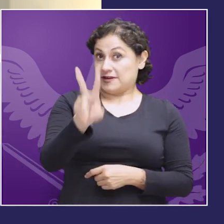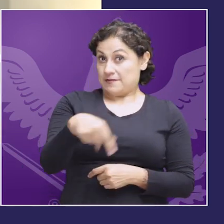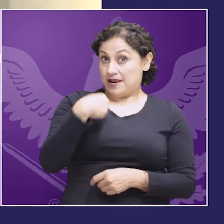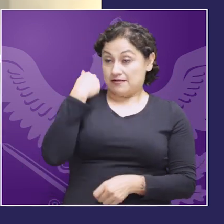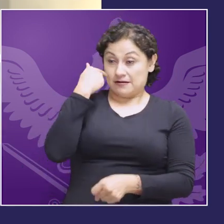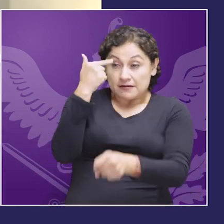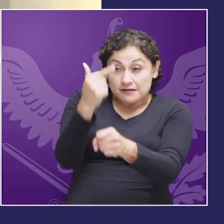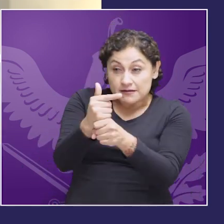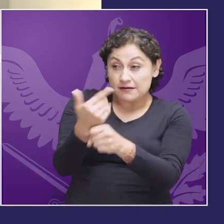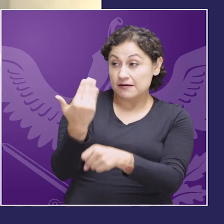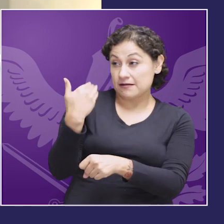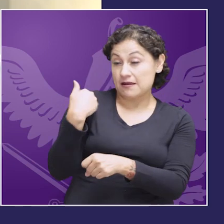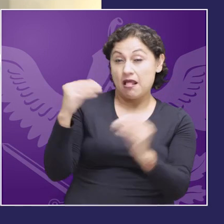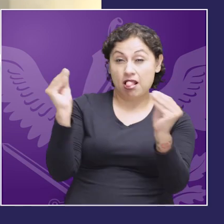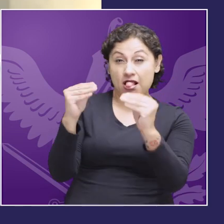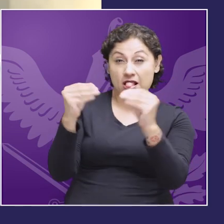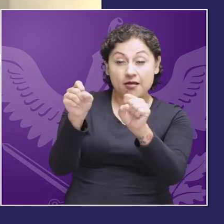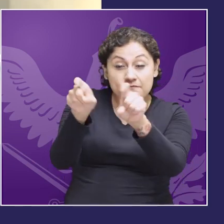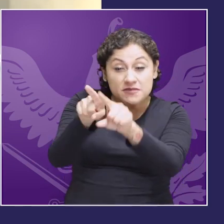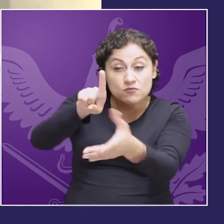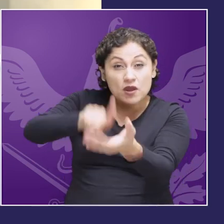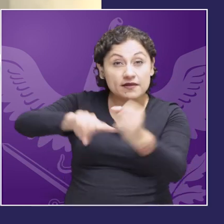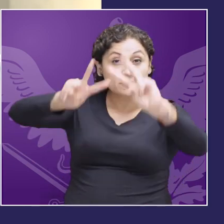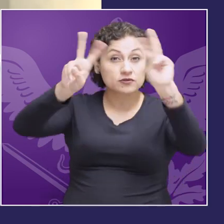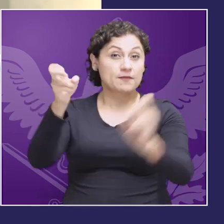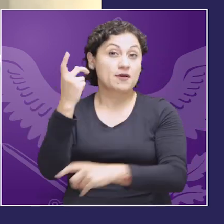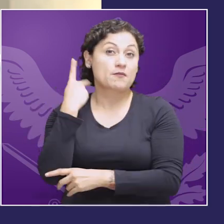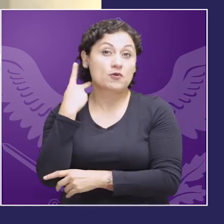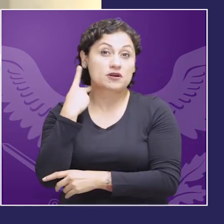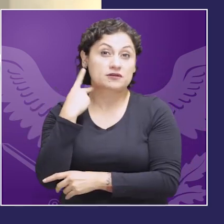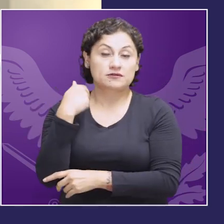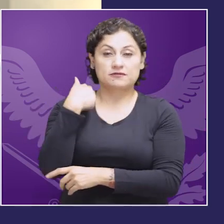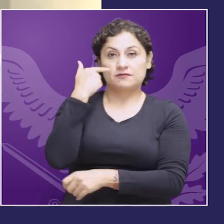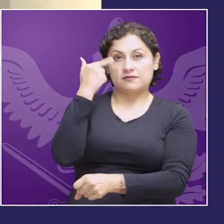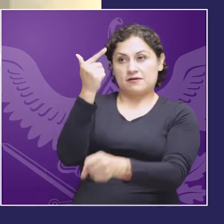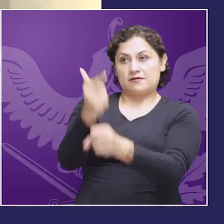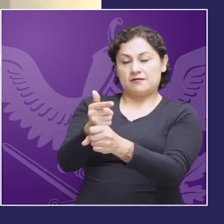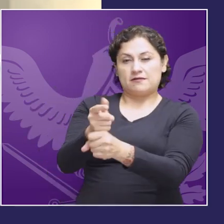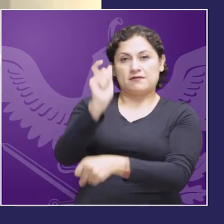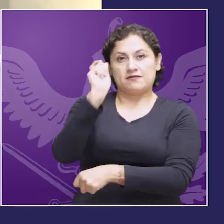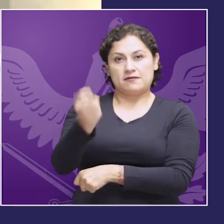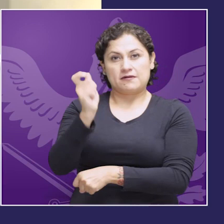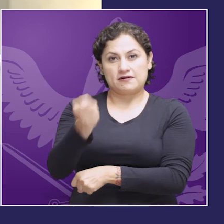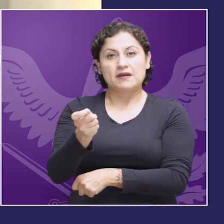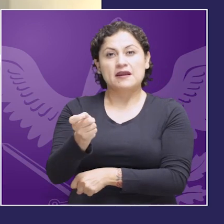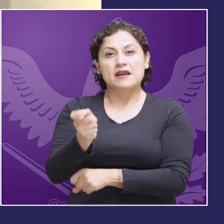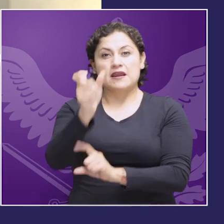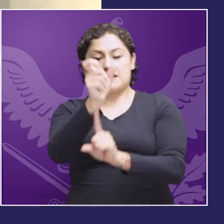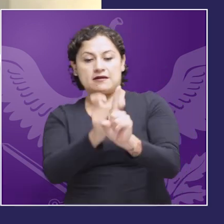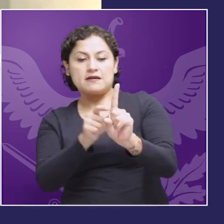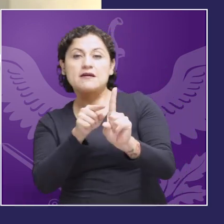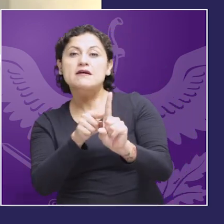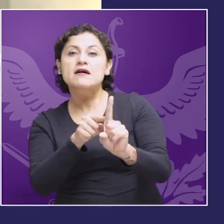Yo planteo que la gran discusión hasta política, hasta hace muy poco tiempo, tenía que ver